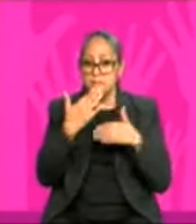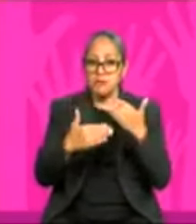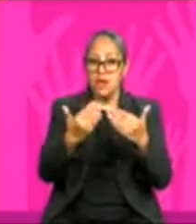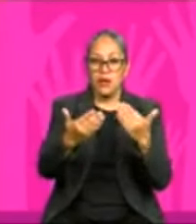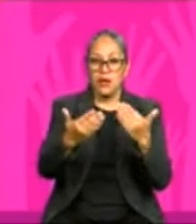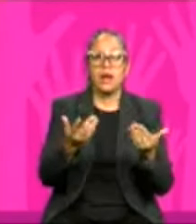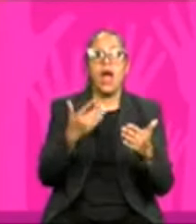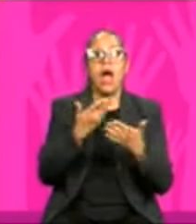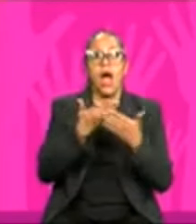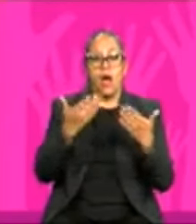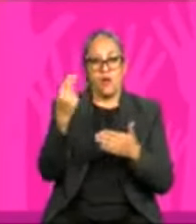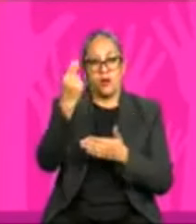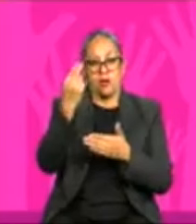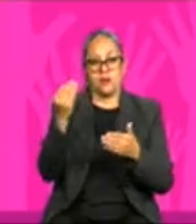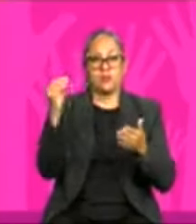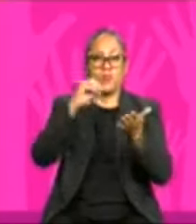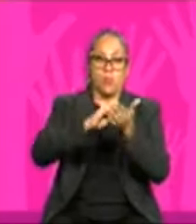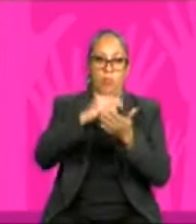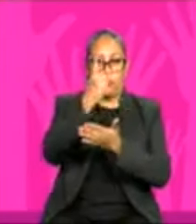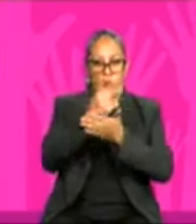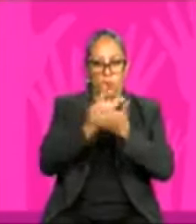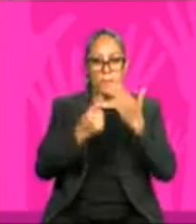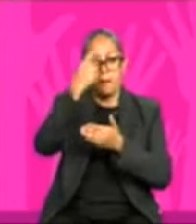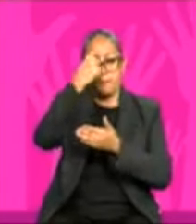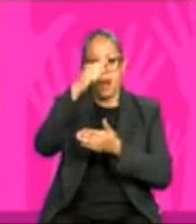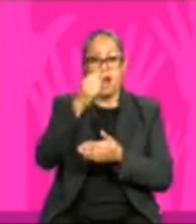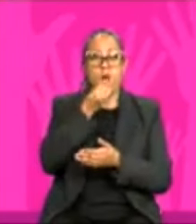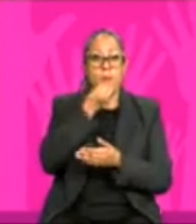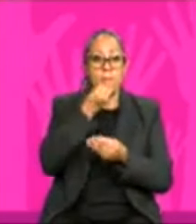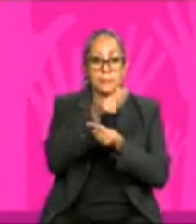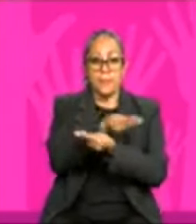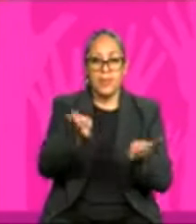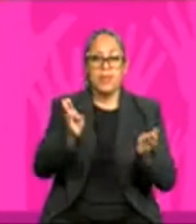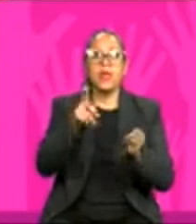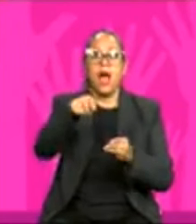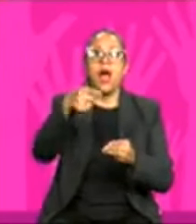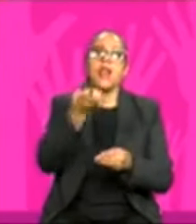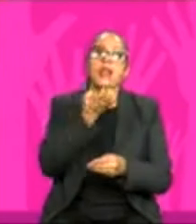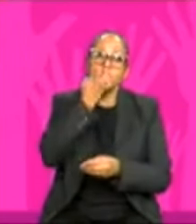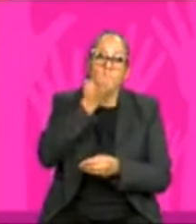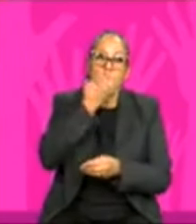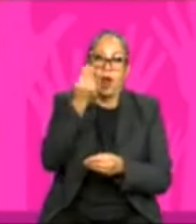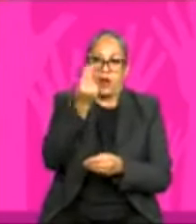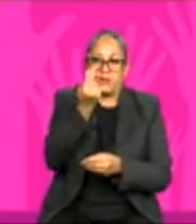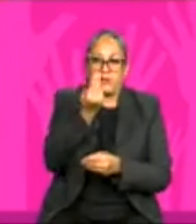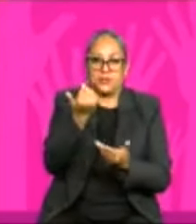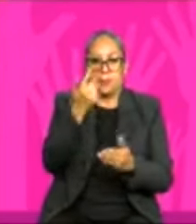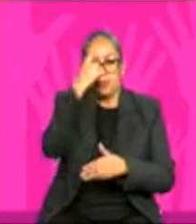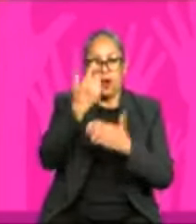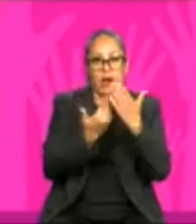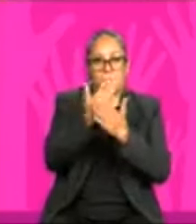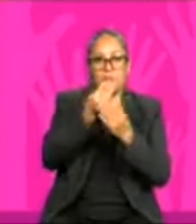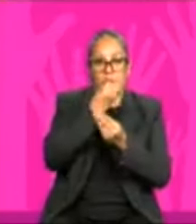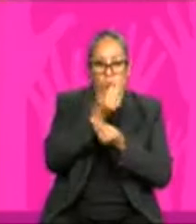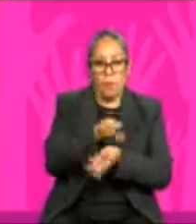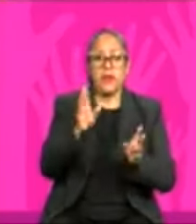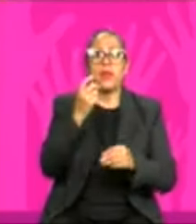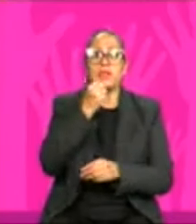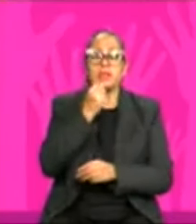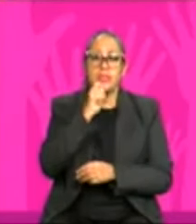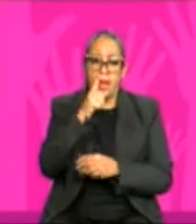Implementaré un gran programa alimentario para nuestros niños y niñas en las escuelas, con desayunos escolares, además de darles útiles